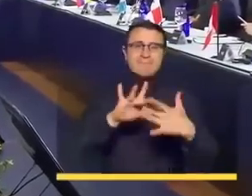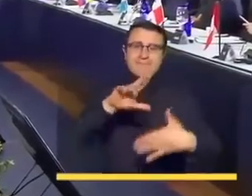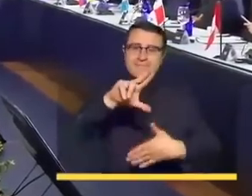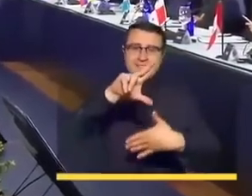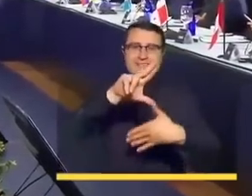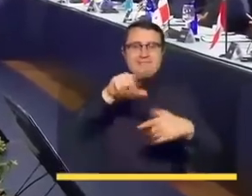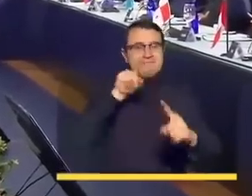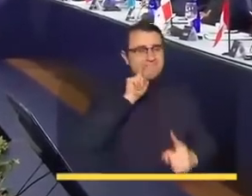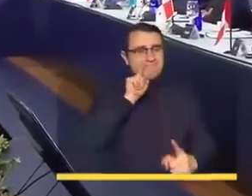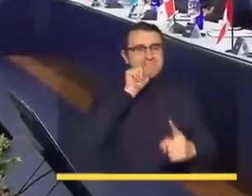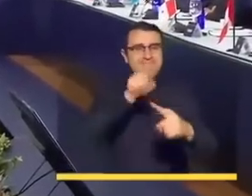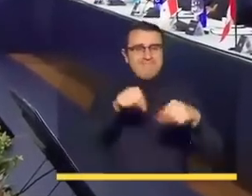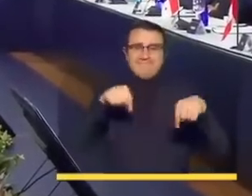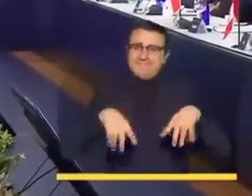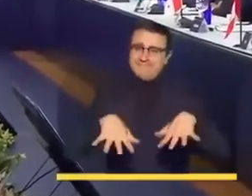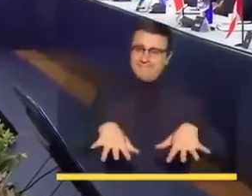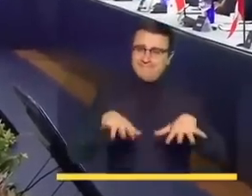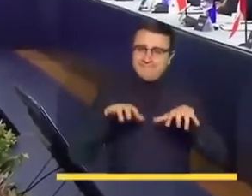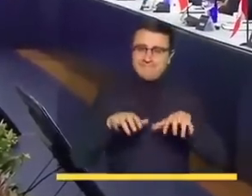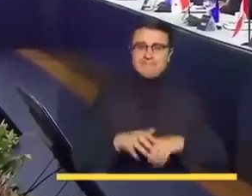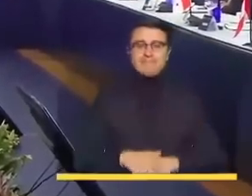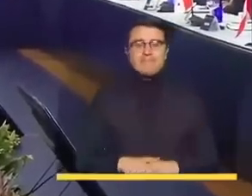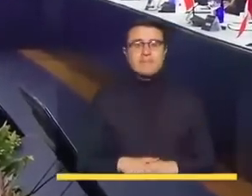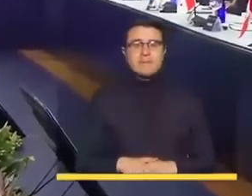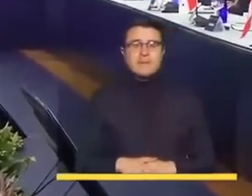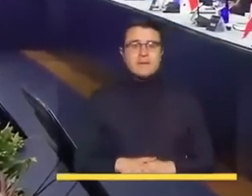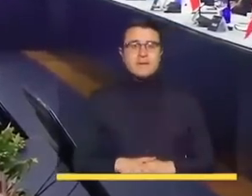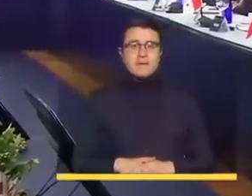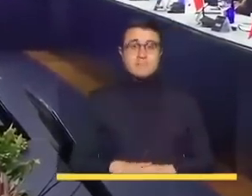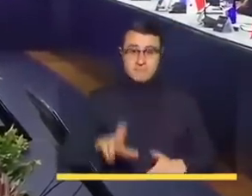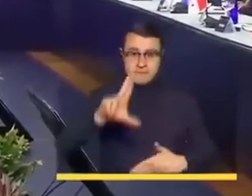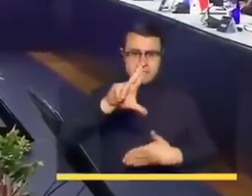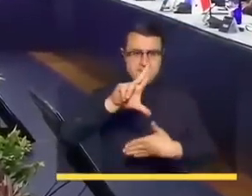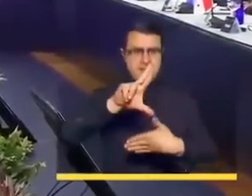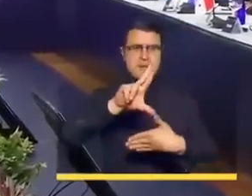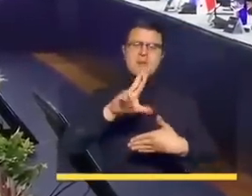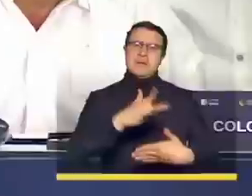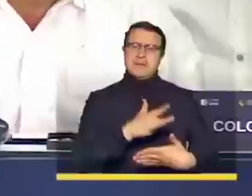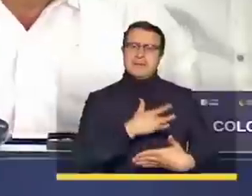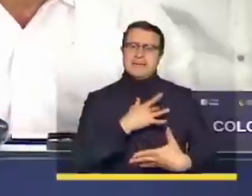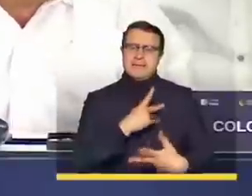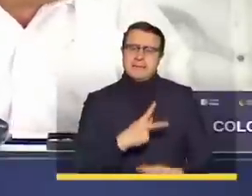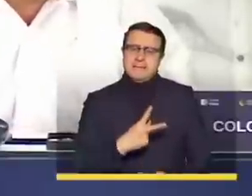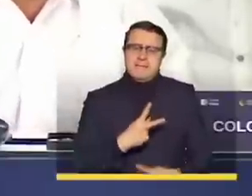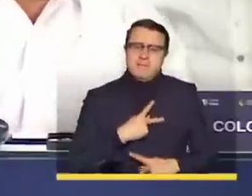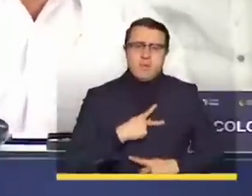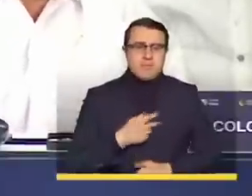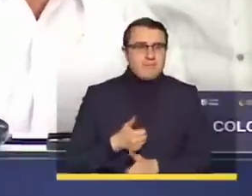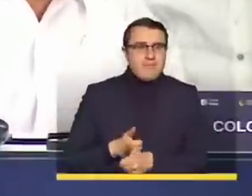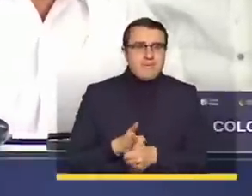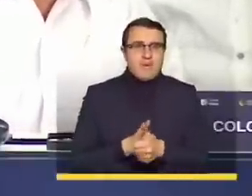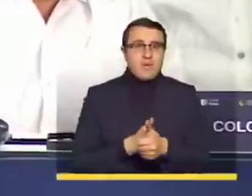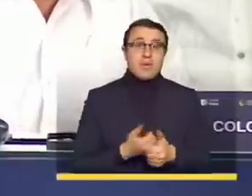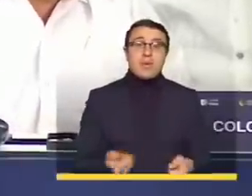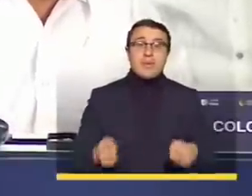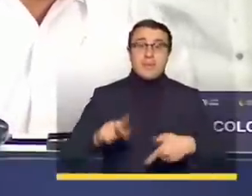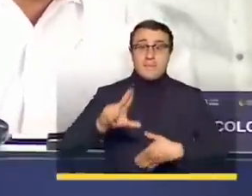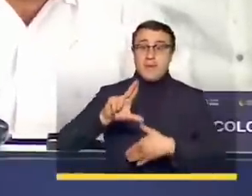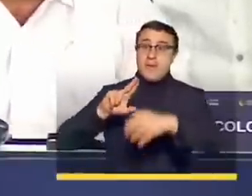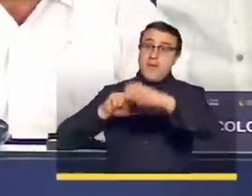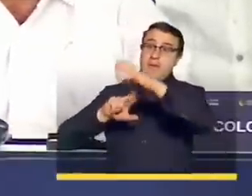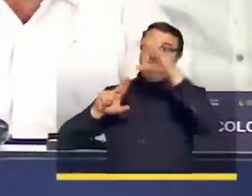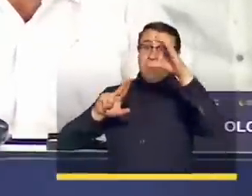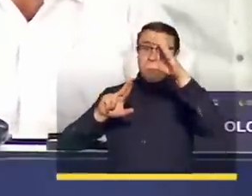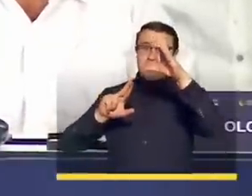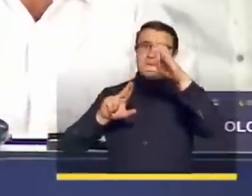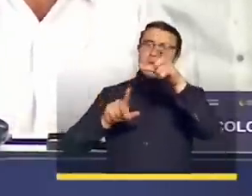objetivo de esta conferencia. La latinoamericanidad y el Caribe, que no es latina, y